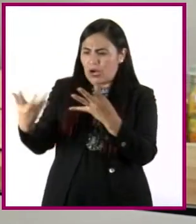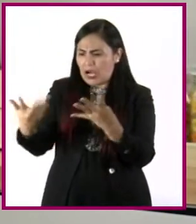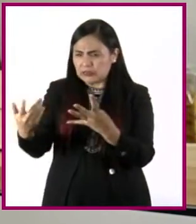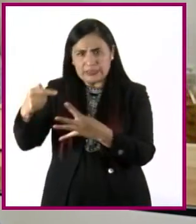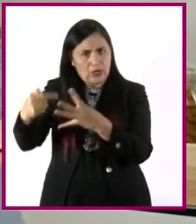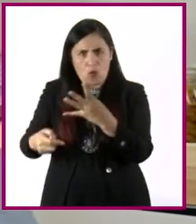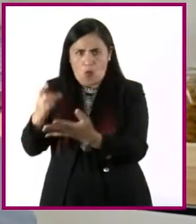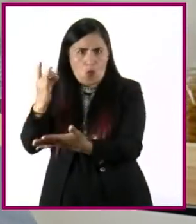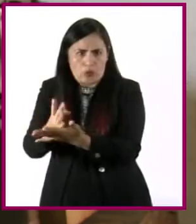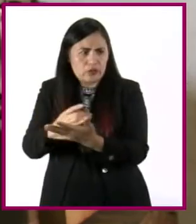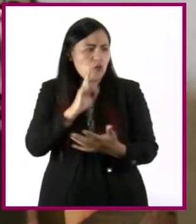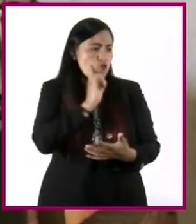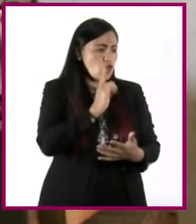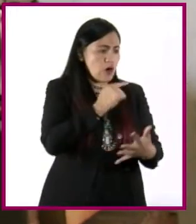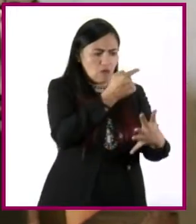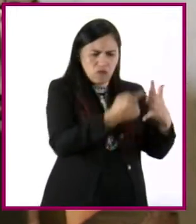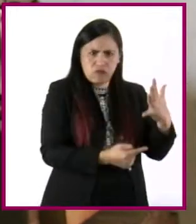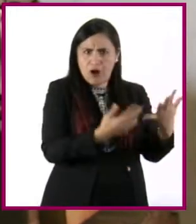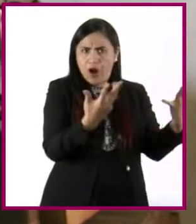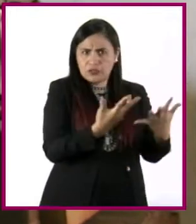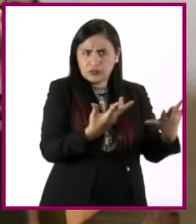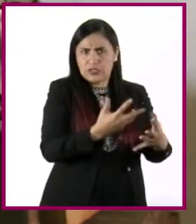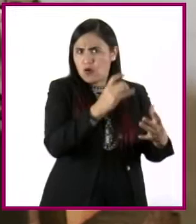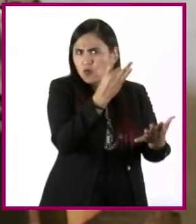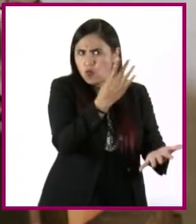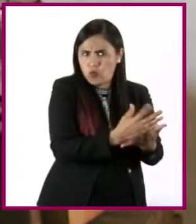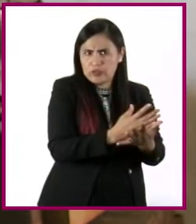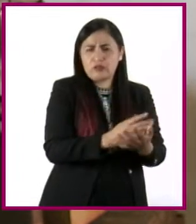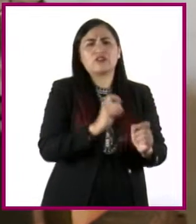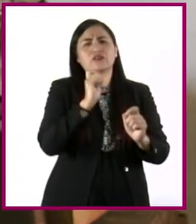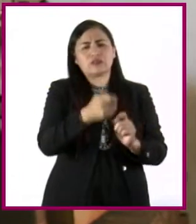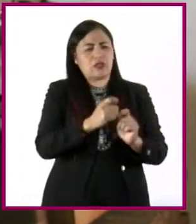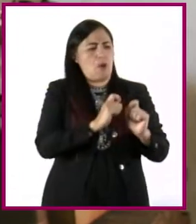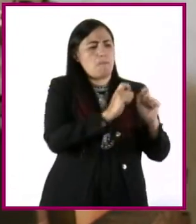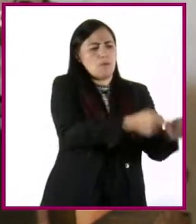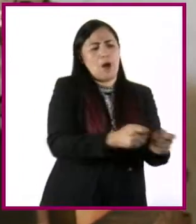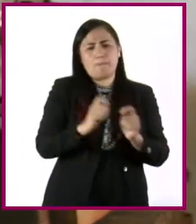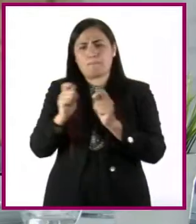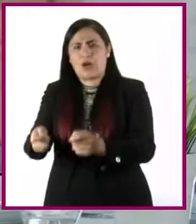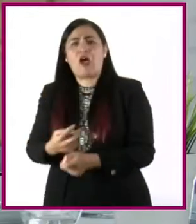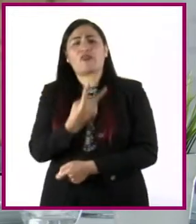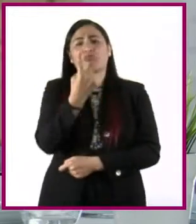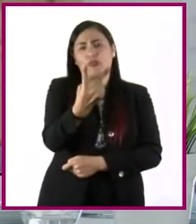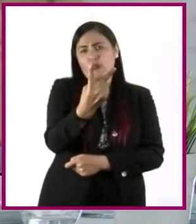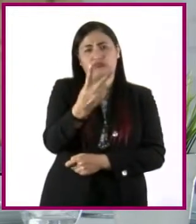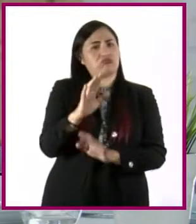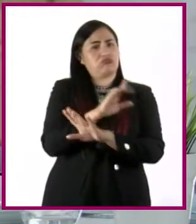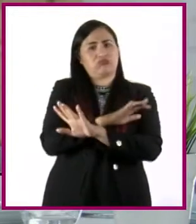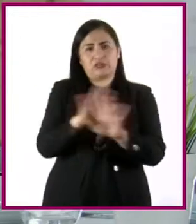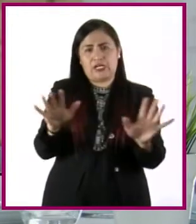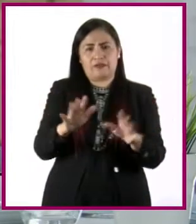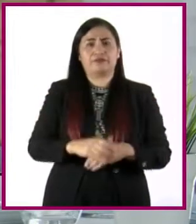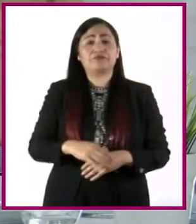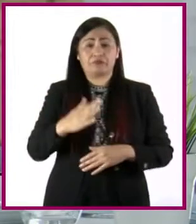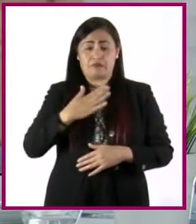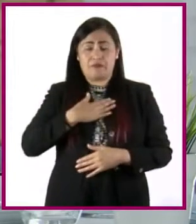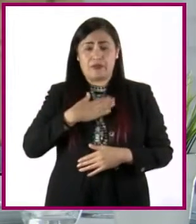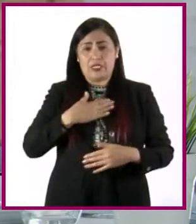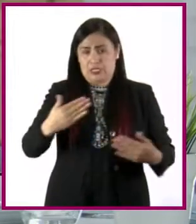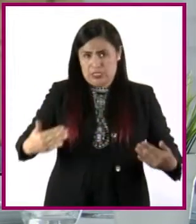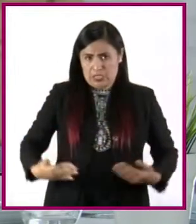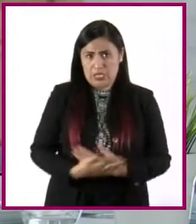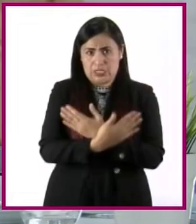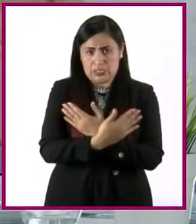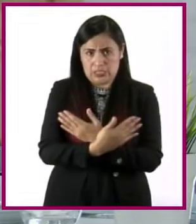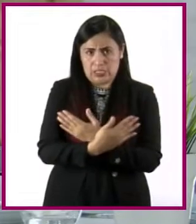de hombres como de mujeres. Es lo que se denomina asignación binaria. En otras palabras, desde el nacimiento, mis órganos genitales